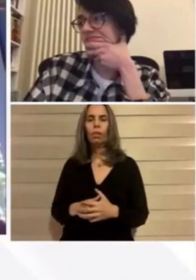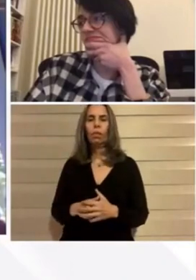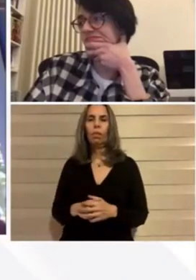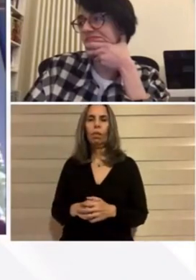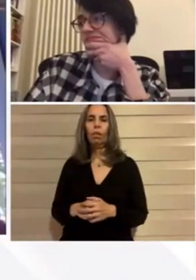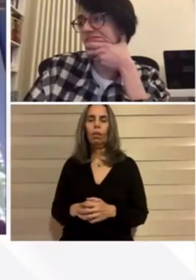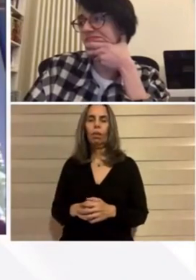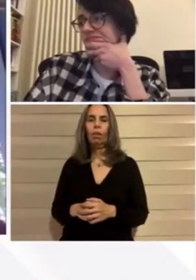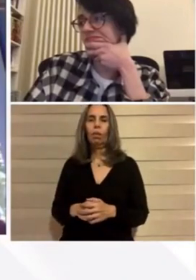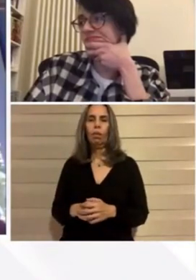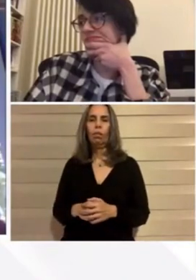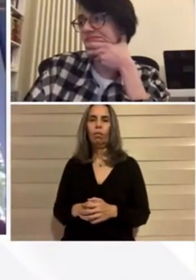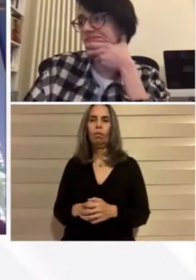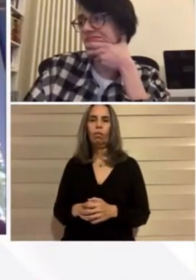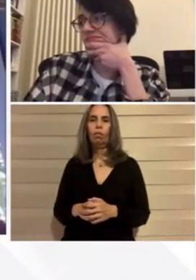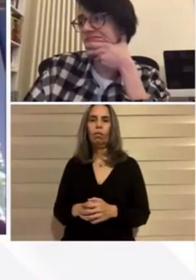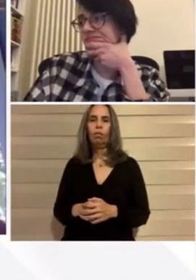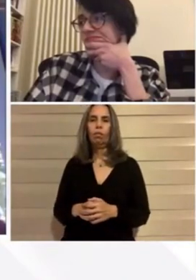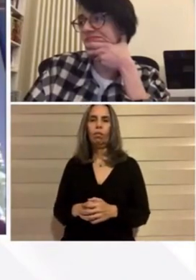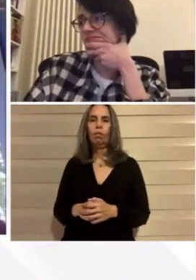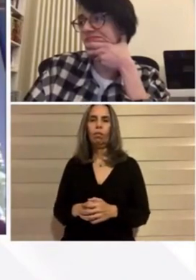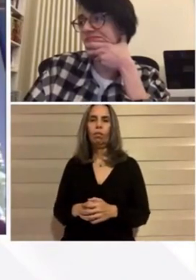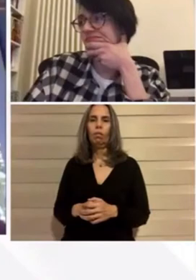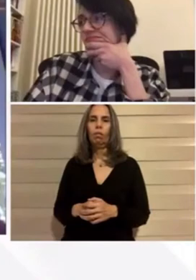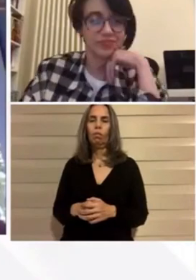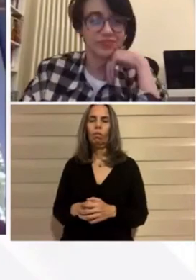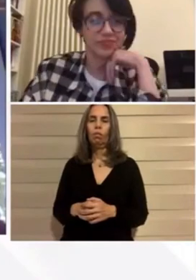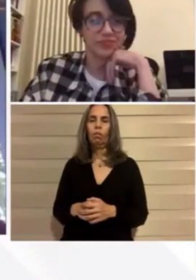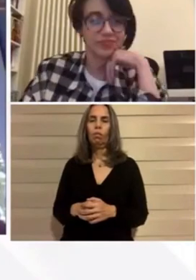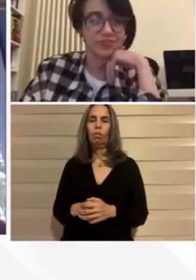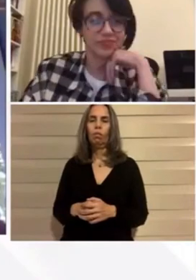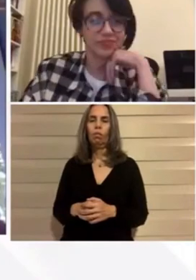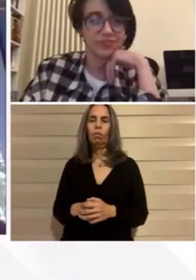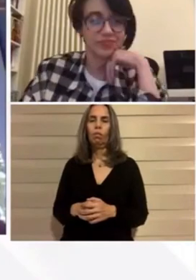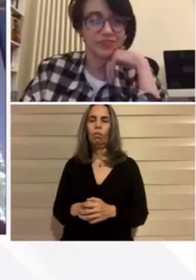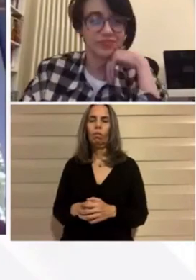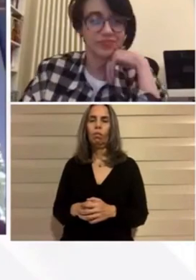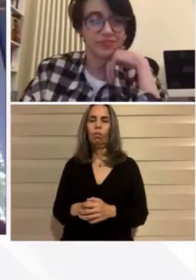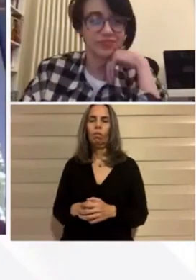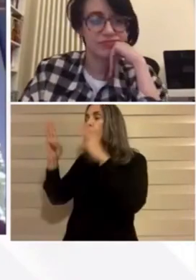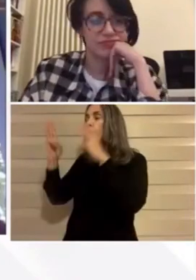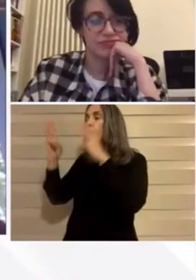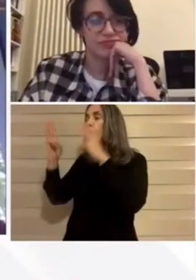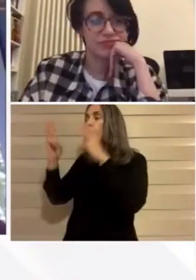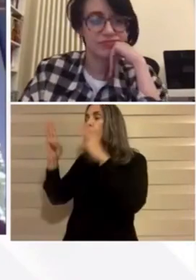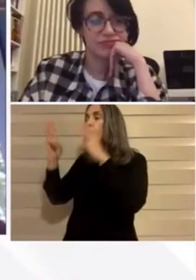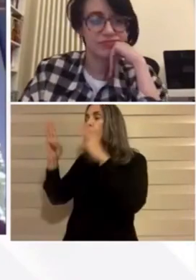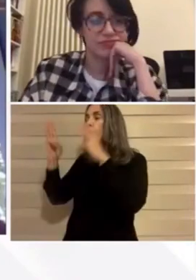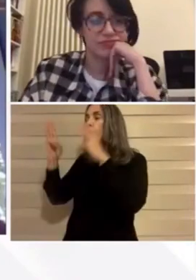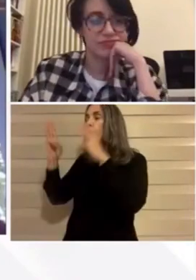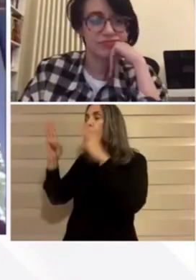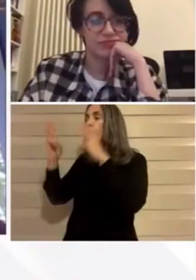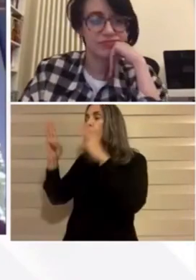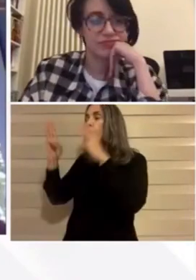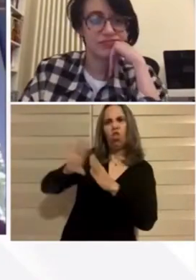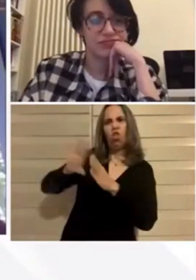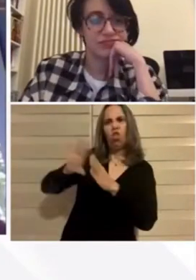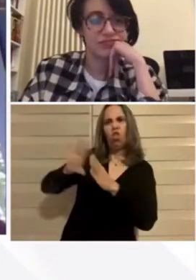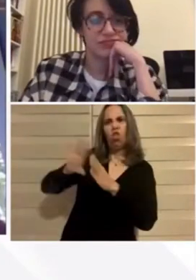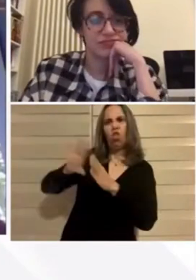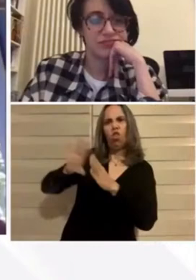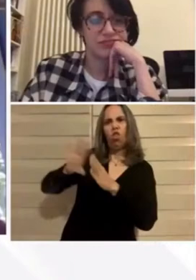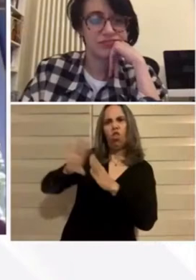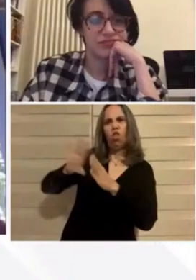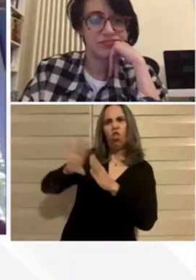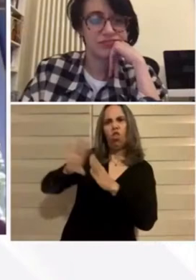Nadie de nosotros va a negar jamás la entrada a una persona que tiene ganas de hacerlo. Acérquense, no lo duden, no tengan miedo.